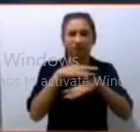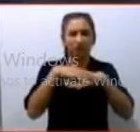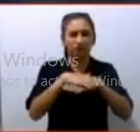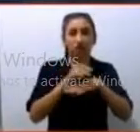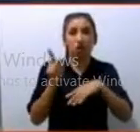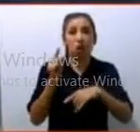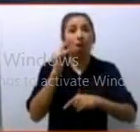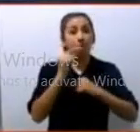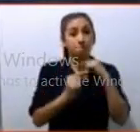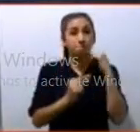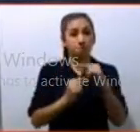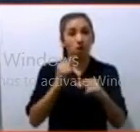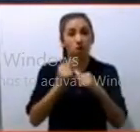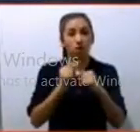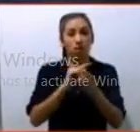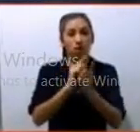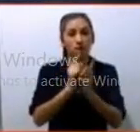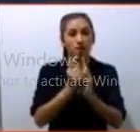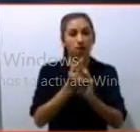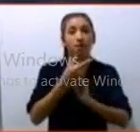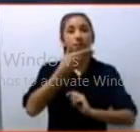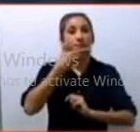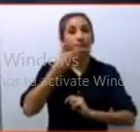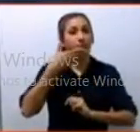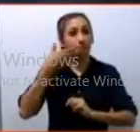él va mejorando.